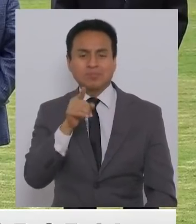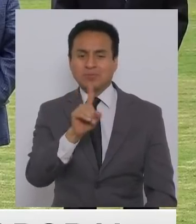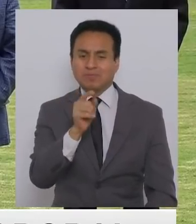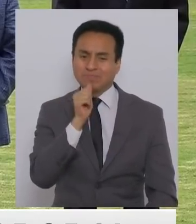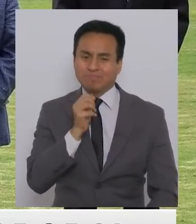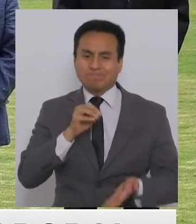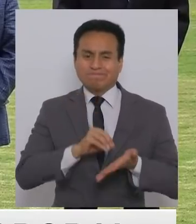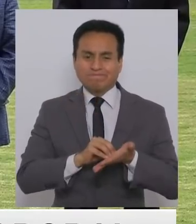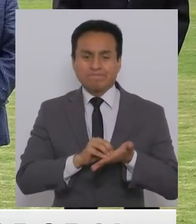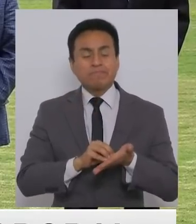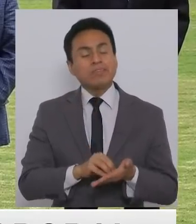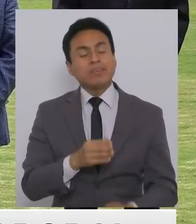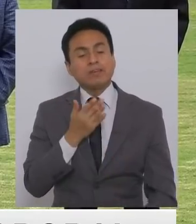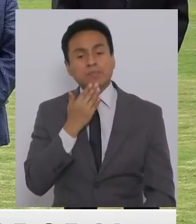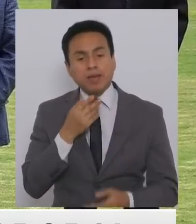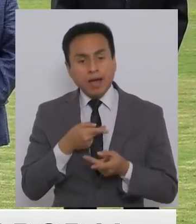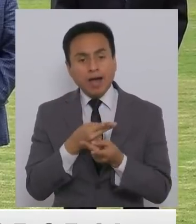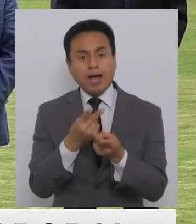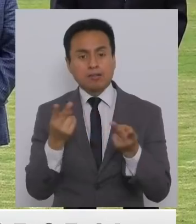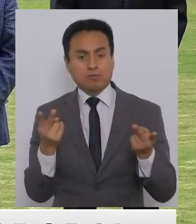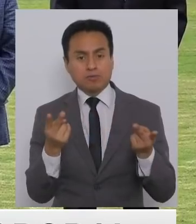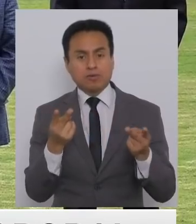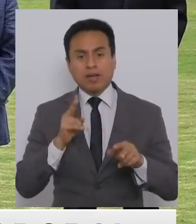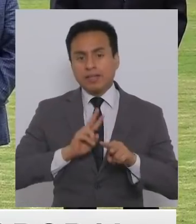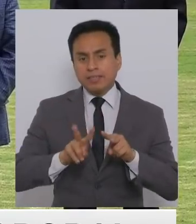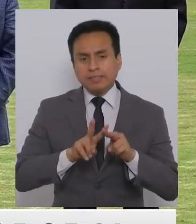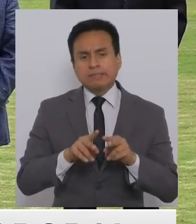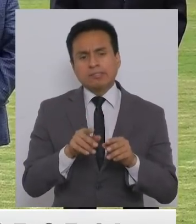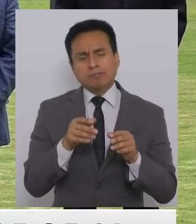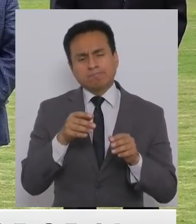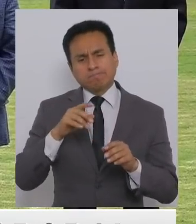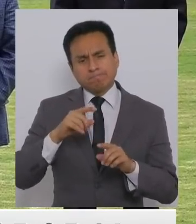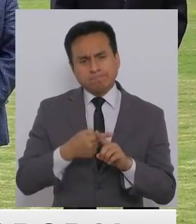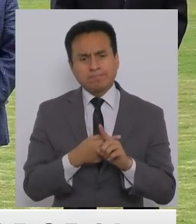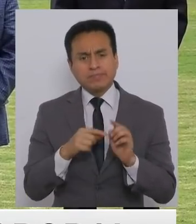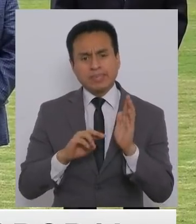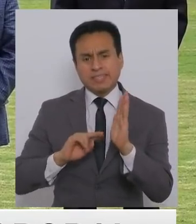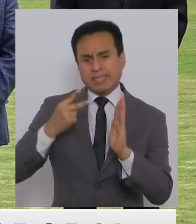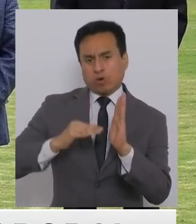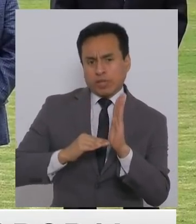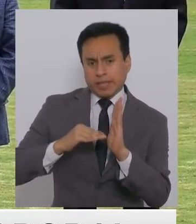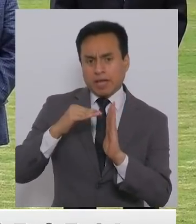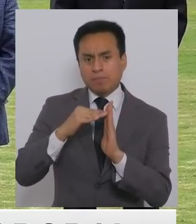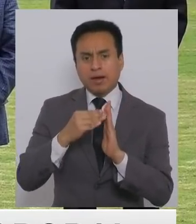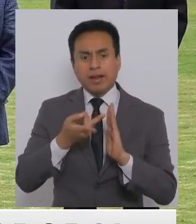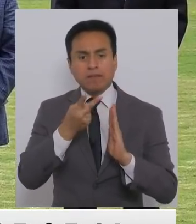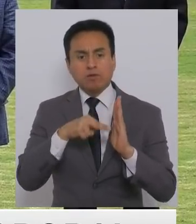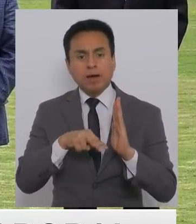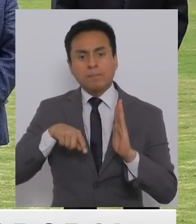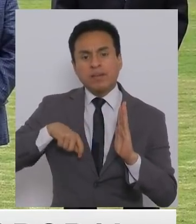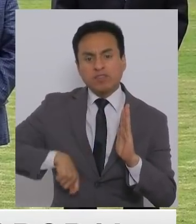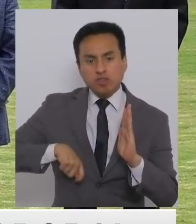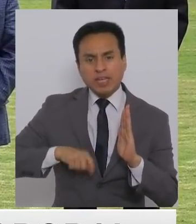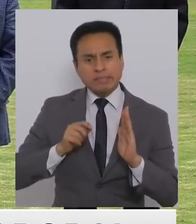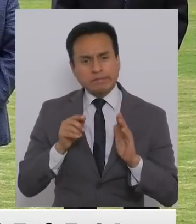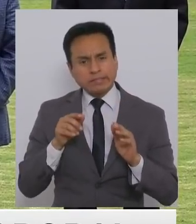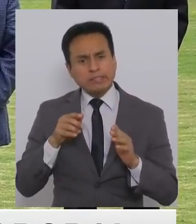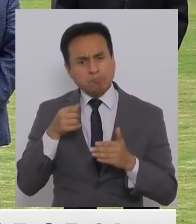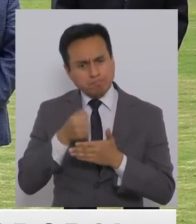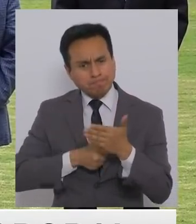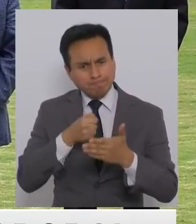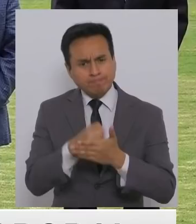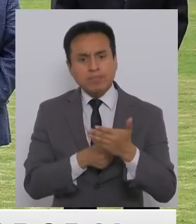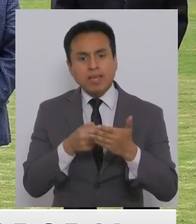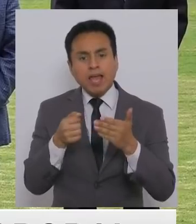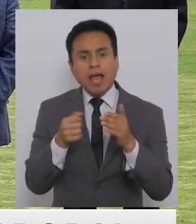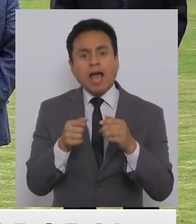Por eso también anuncio que vamos a insistir en la segunda etapa de nuestra reforma previsional, que busca ampliar